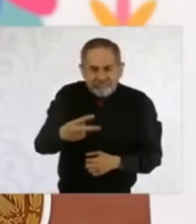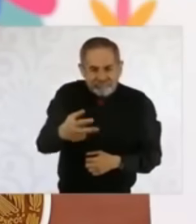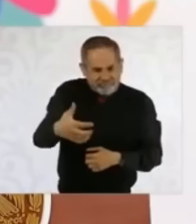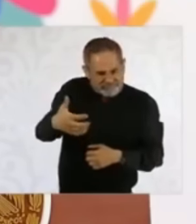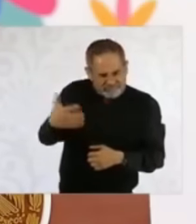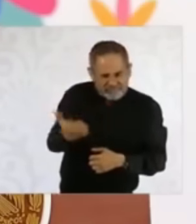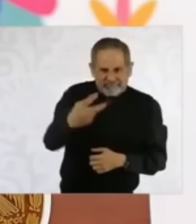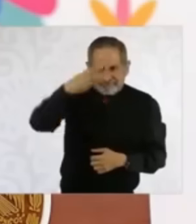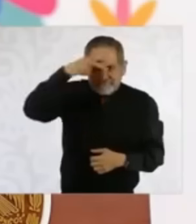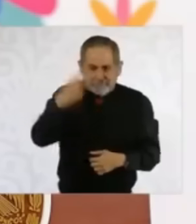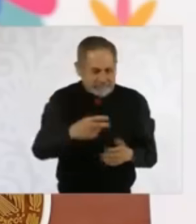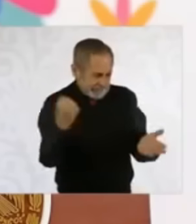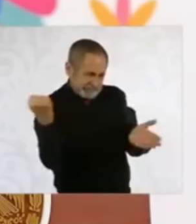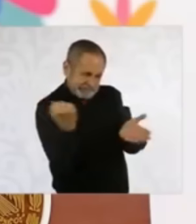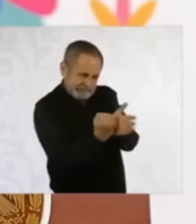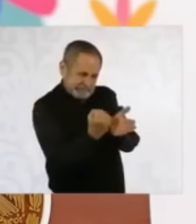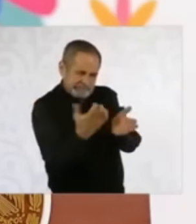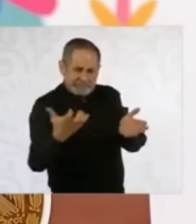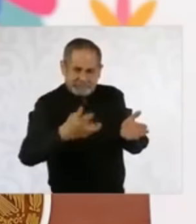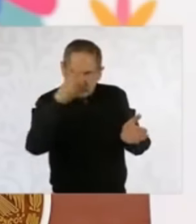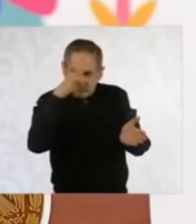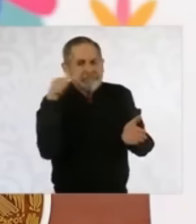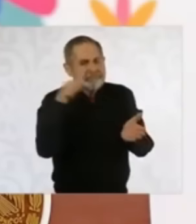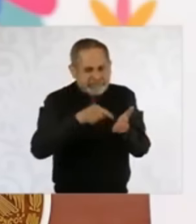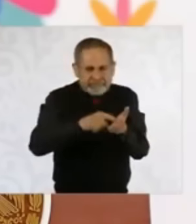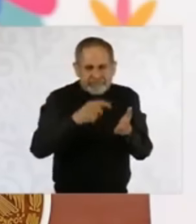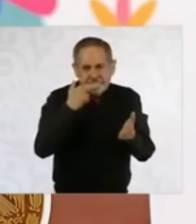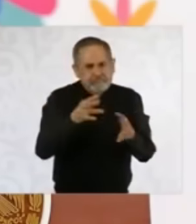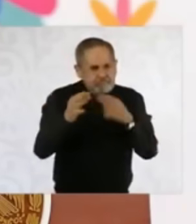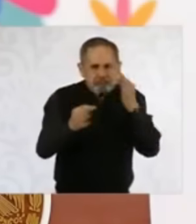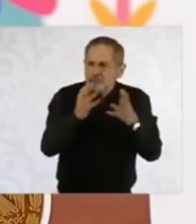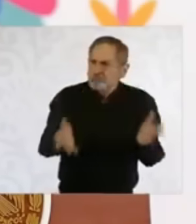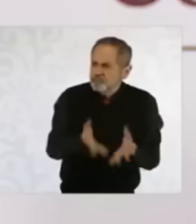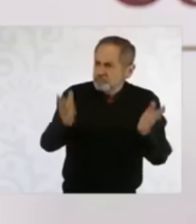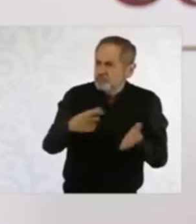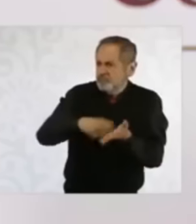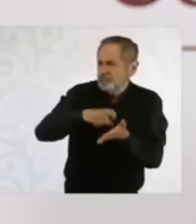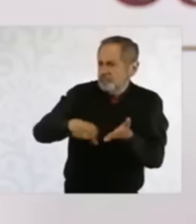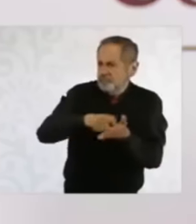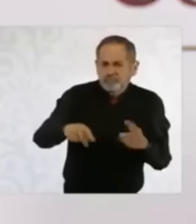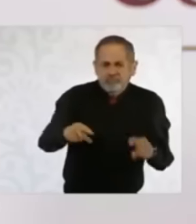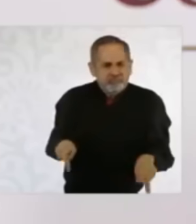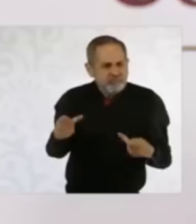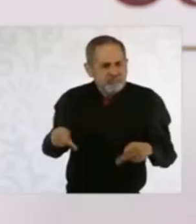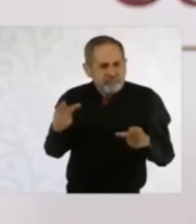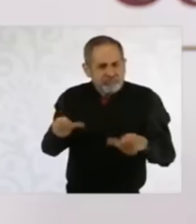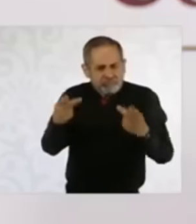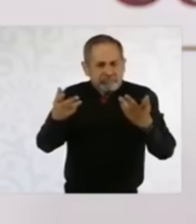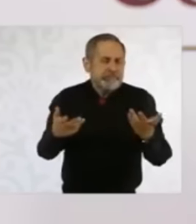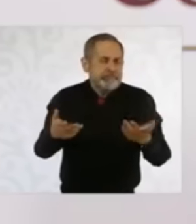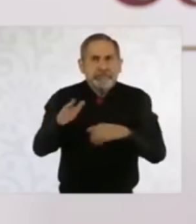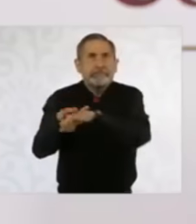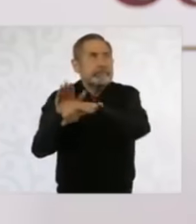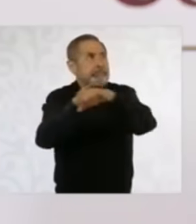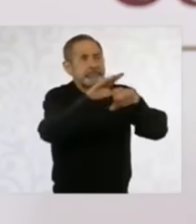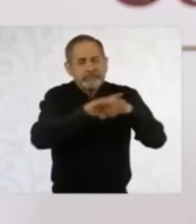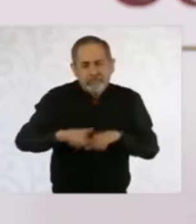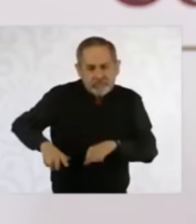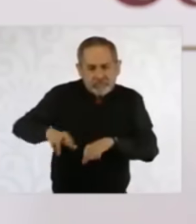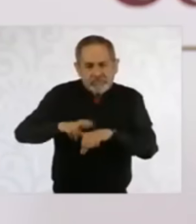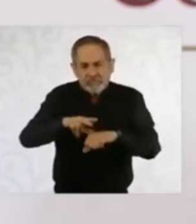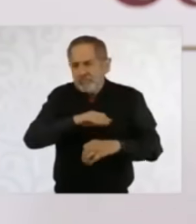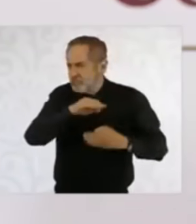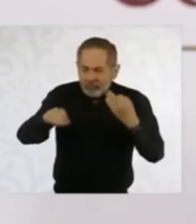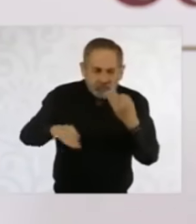este buen fin también tiene un impacto enorme en nuestra economía se espera una derrama económica de 165,000 millones de pesos lo que